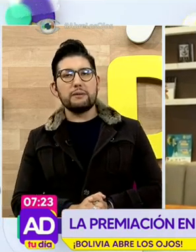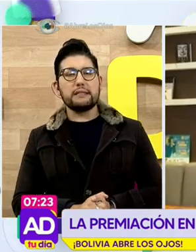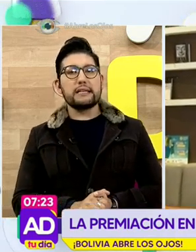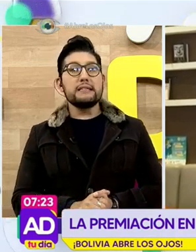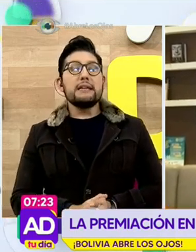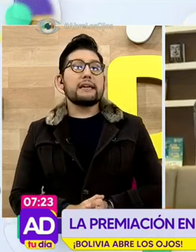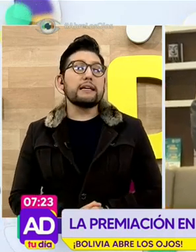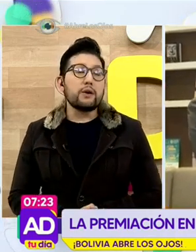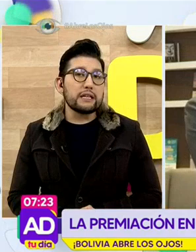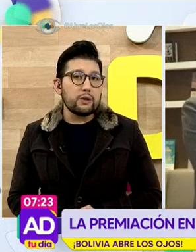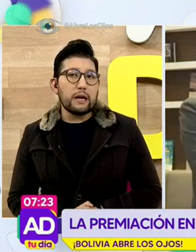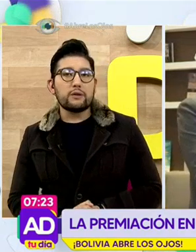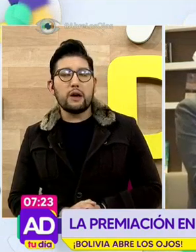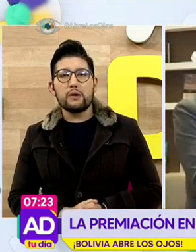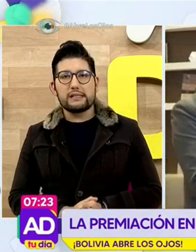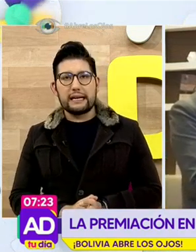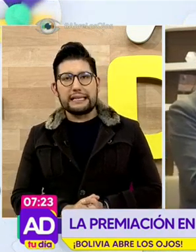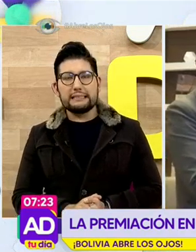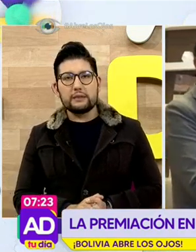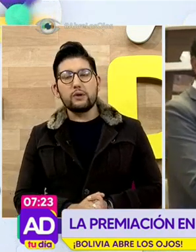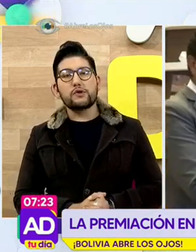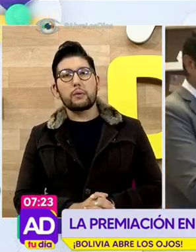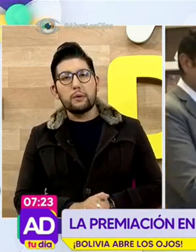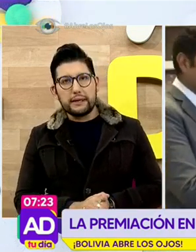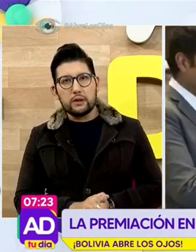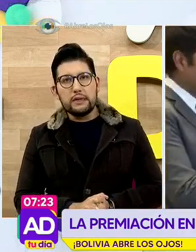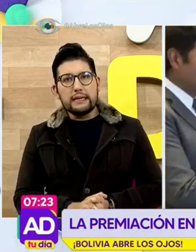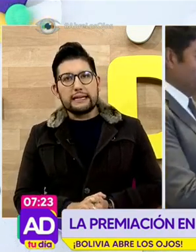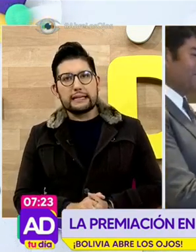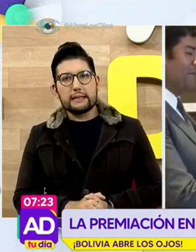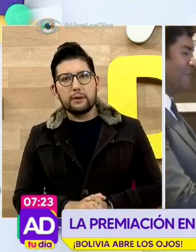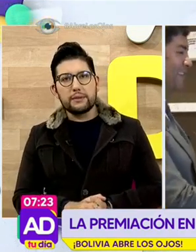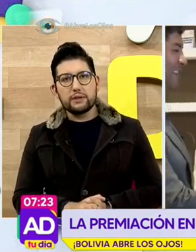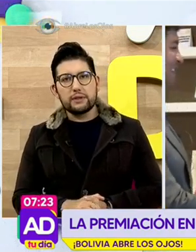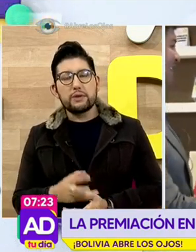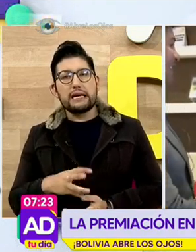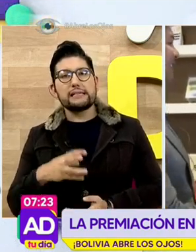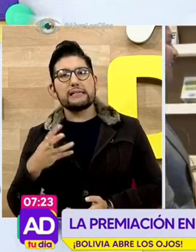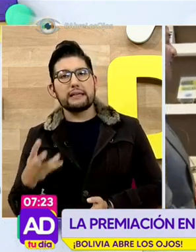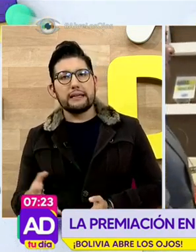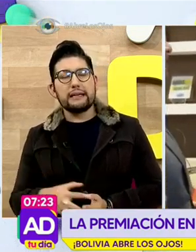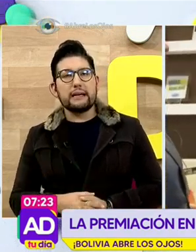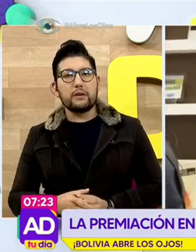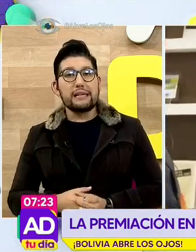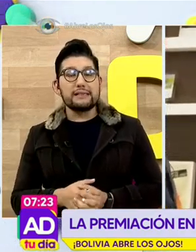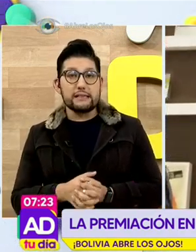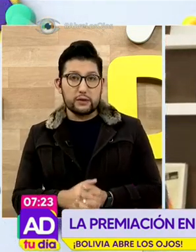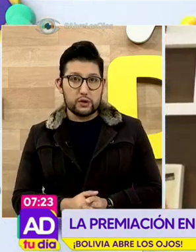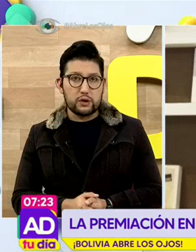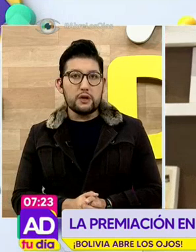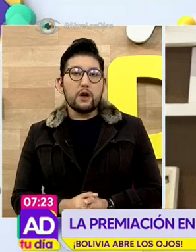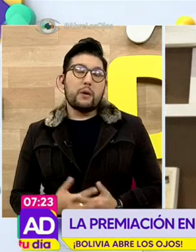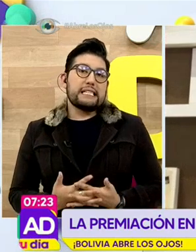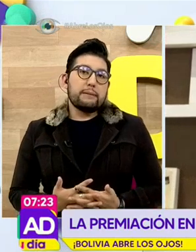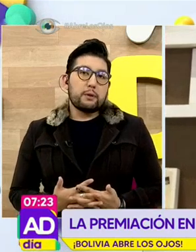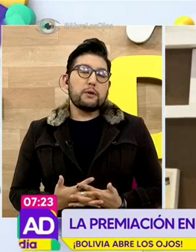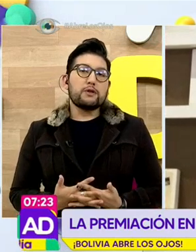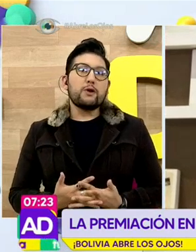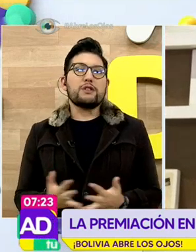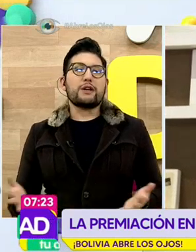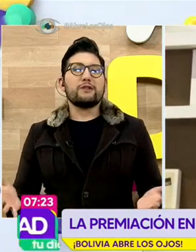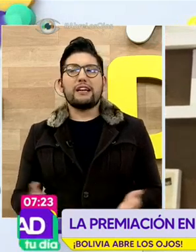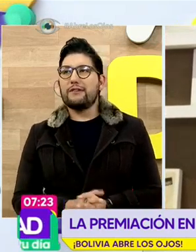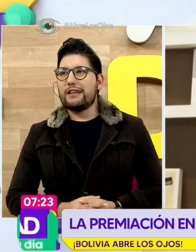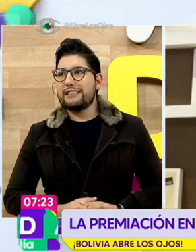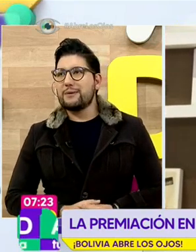este 2023, recordándole a toda nuestra gente, a todo nuestro público, que la Red Bolivisión tiene una alianza estratégica con esta institución, cuál es el